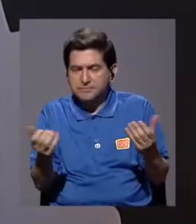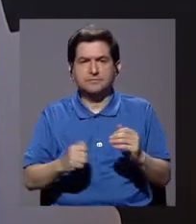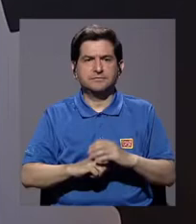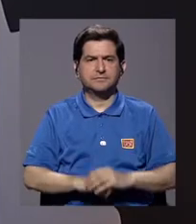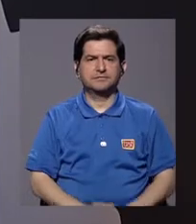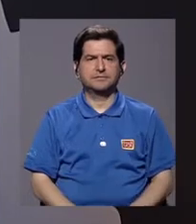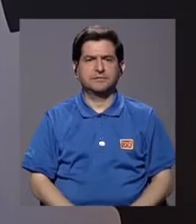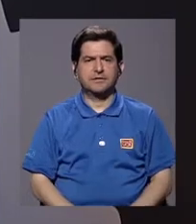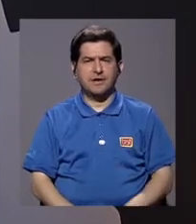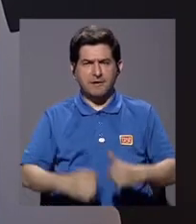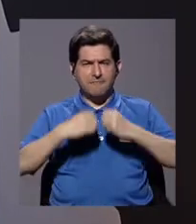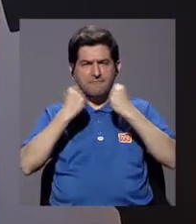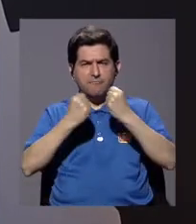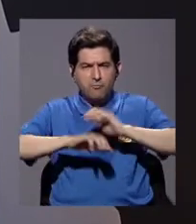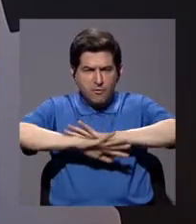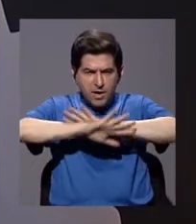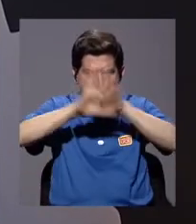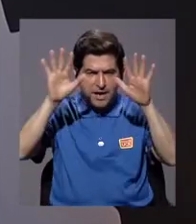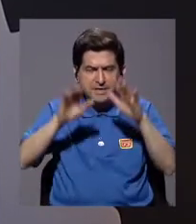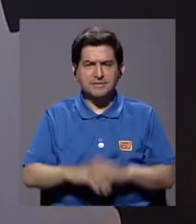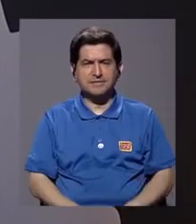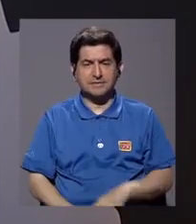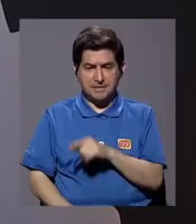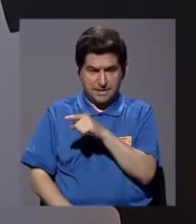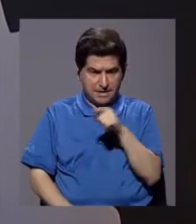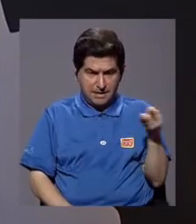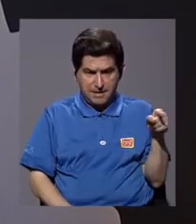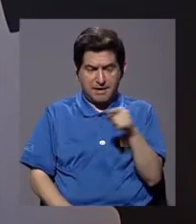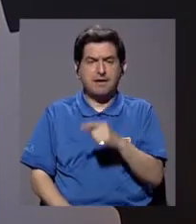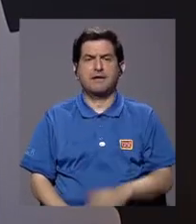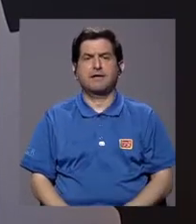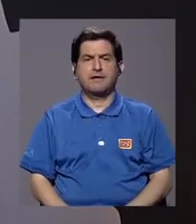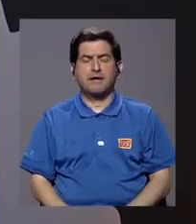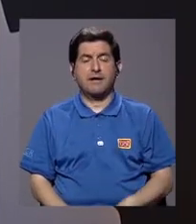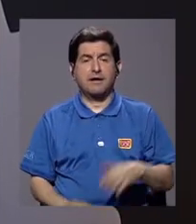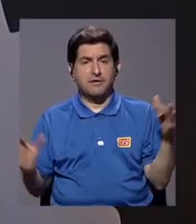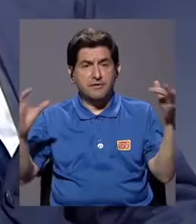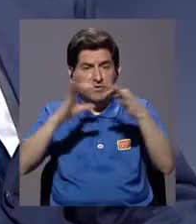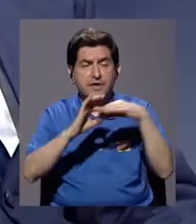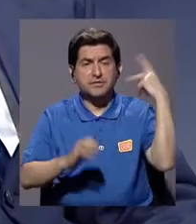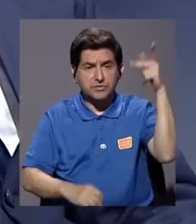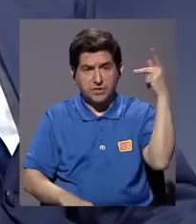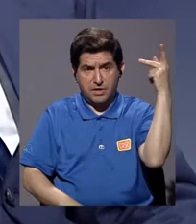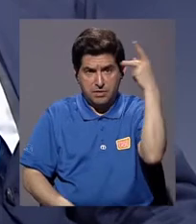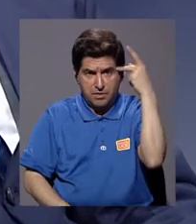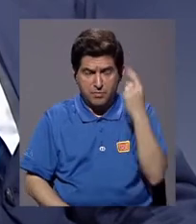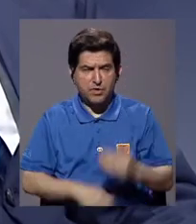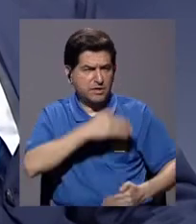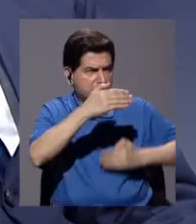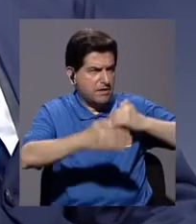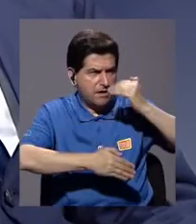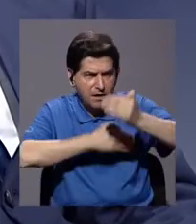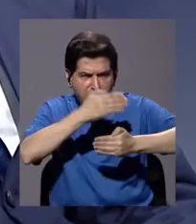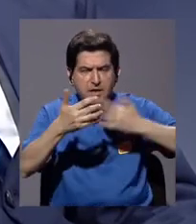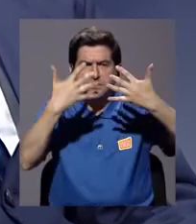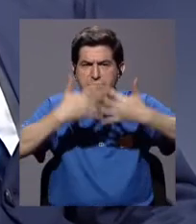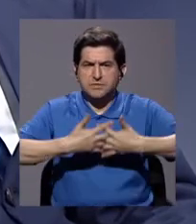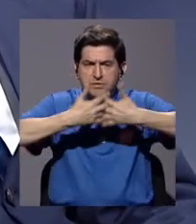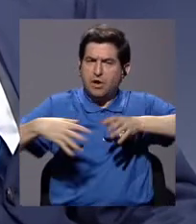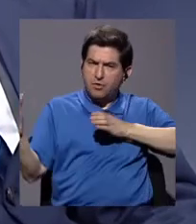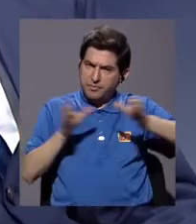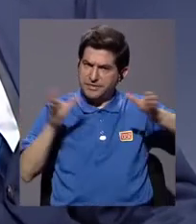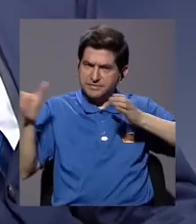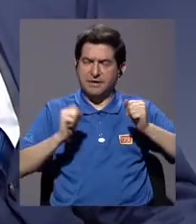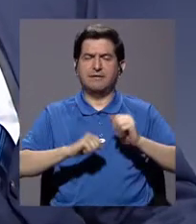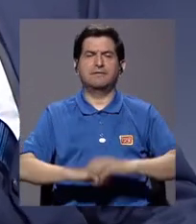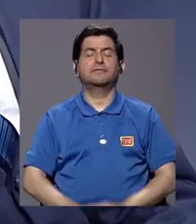una fuerza transparente que atraviesa y es un brazo muy potente que tiene que ver con la política que pueden gestionar esas